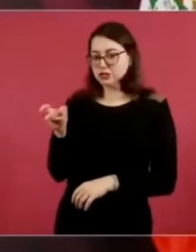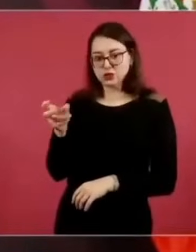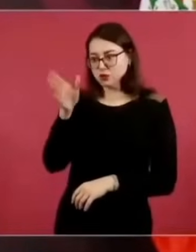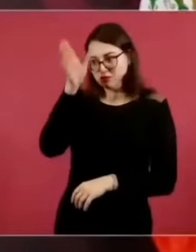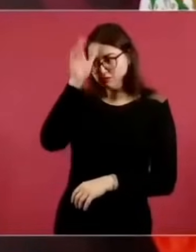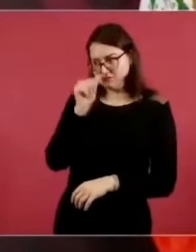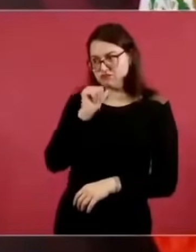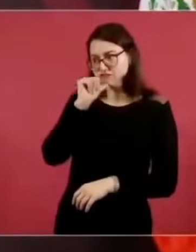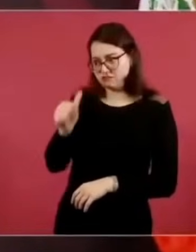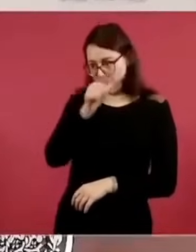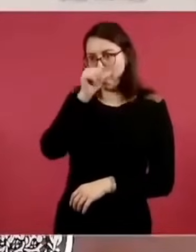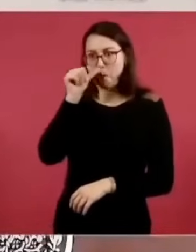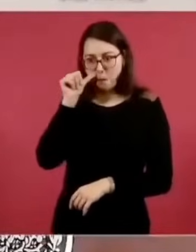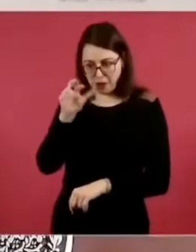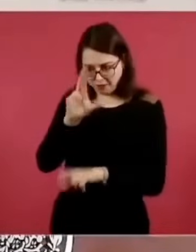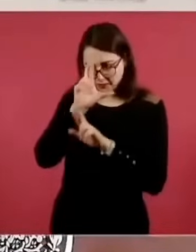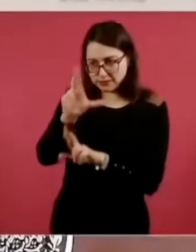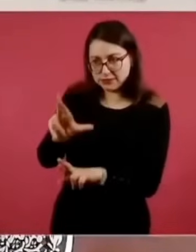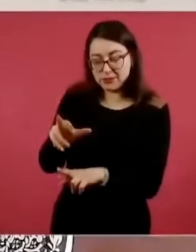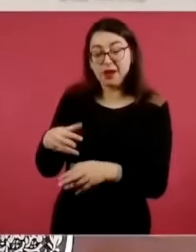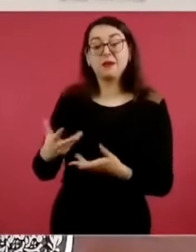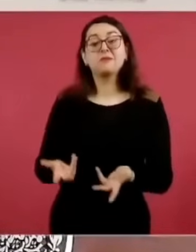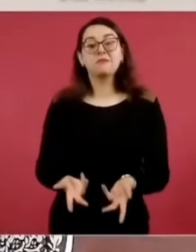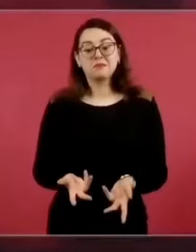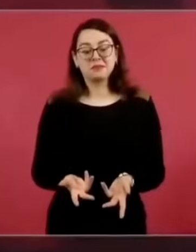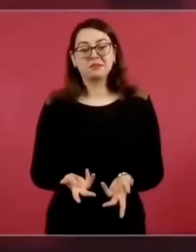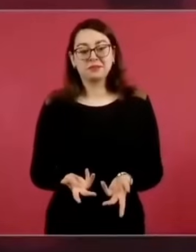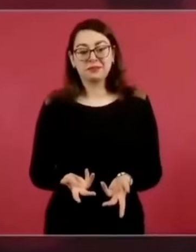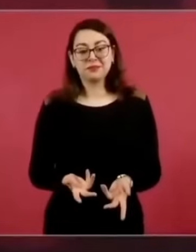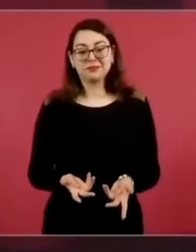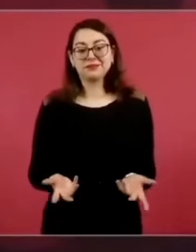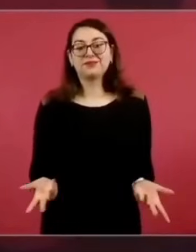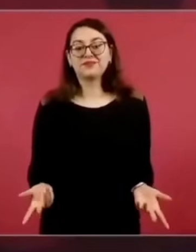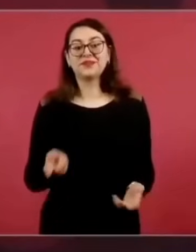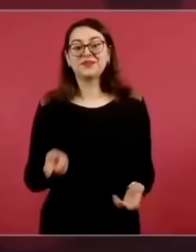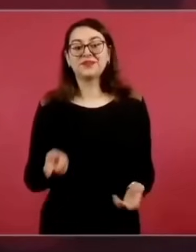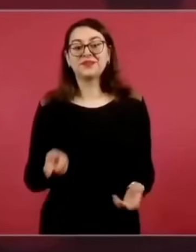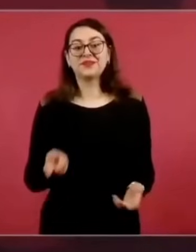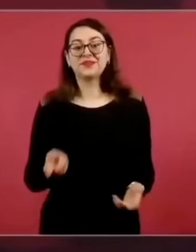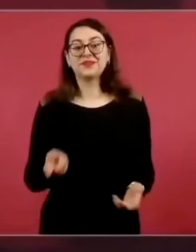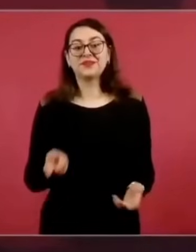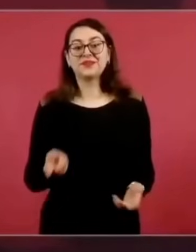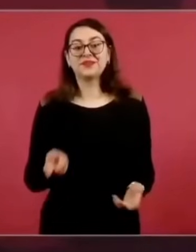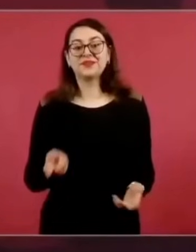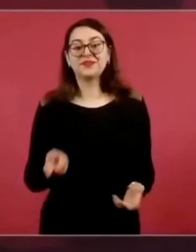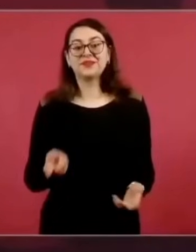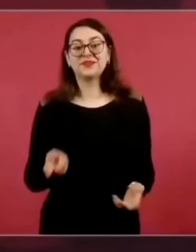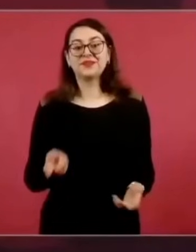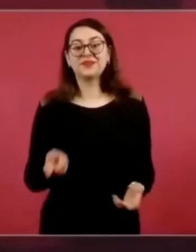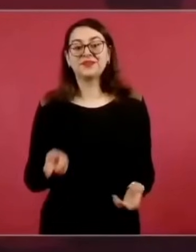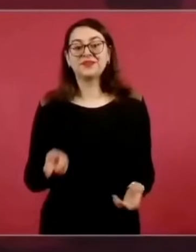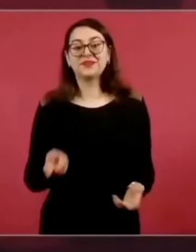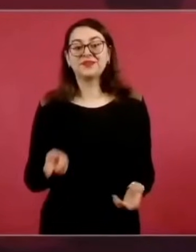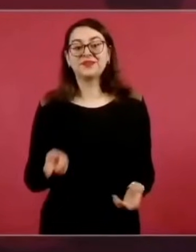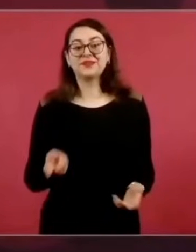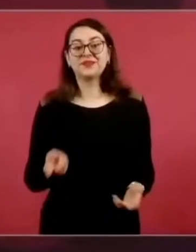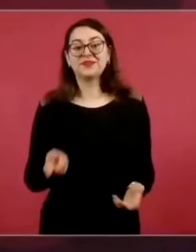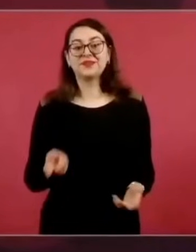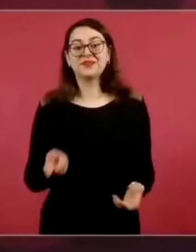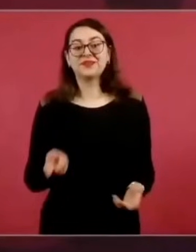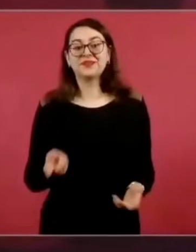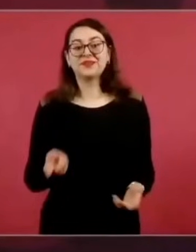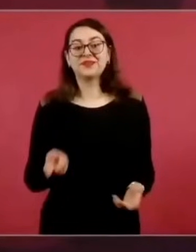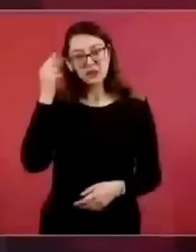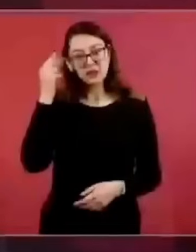y ojalá y se siga recordando, se decía, habrán muchos Abranes, no habrán.